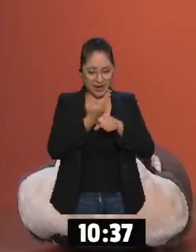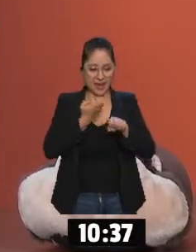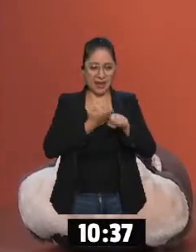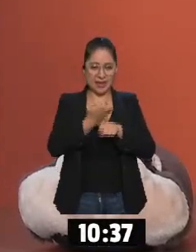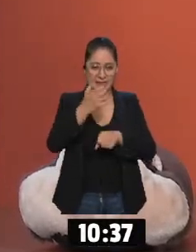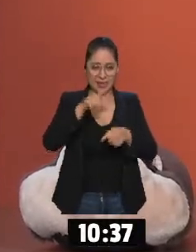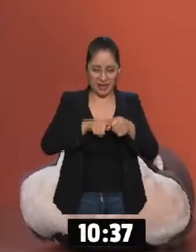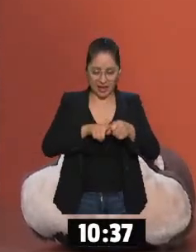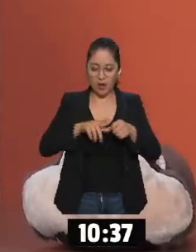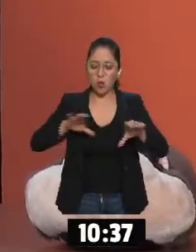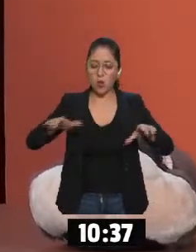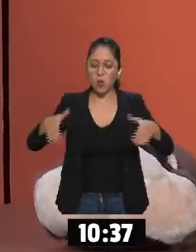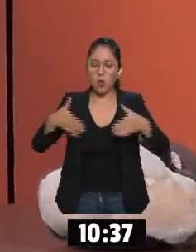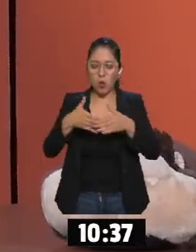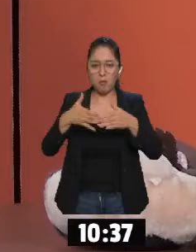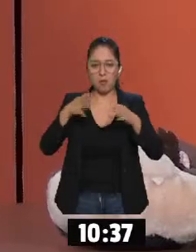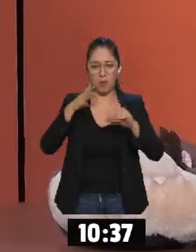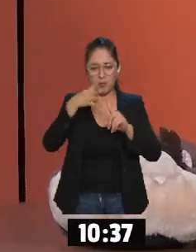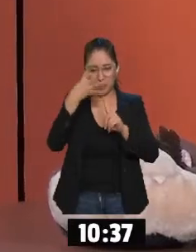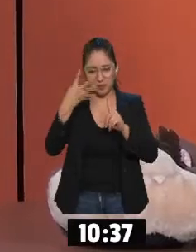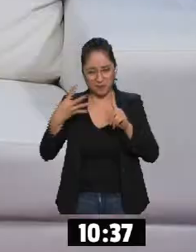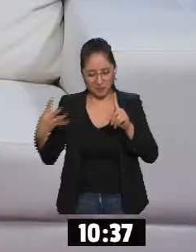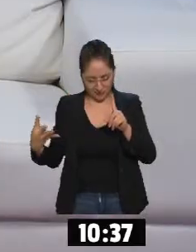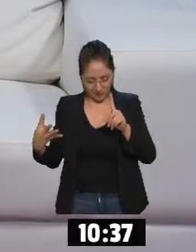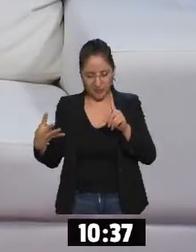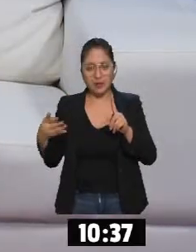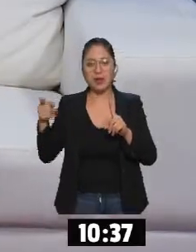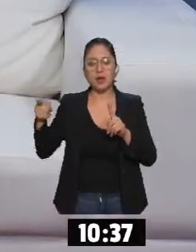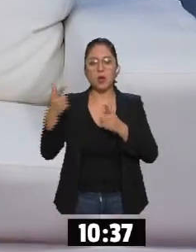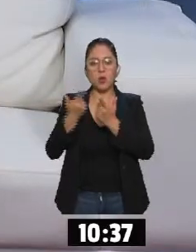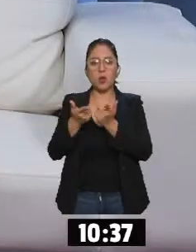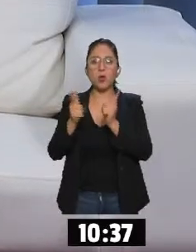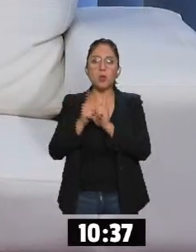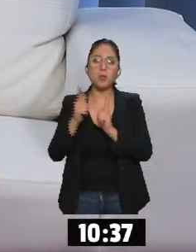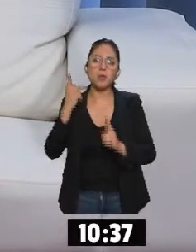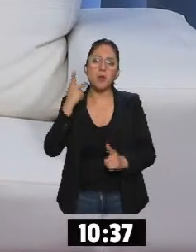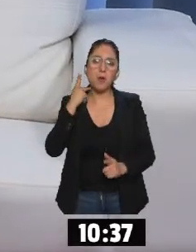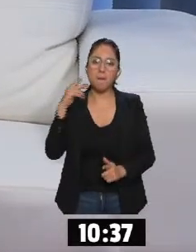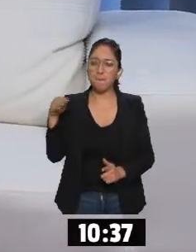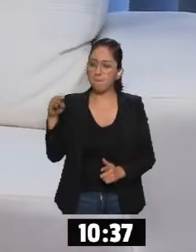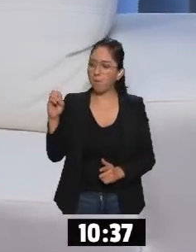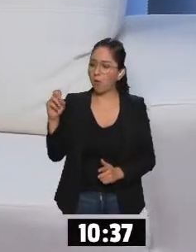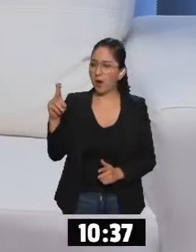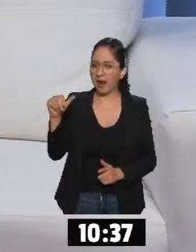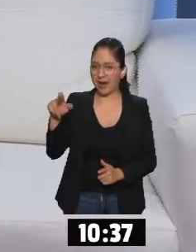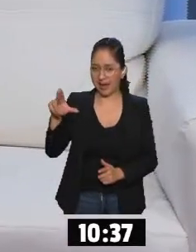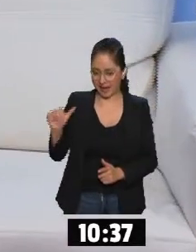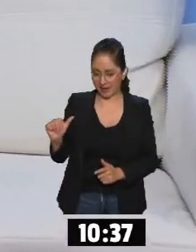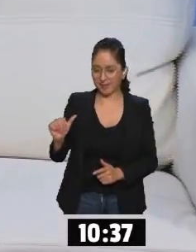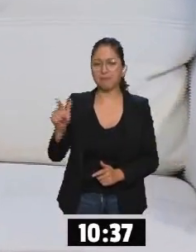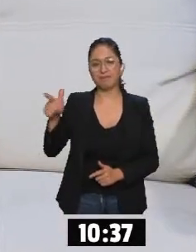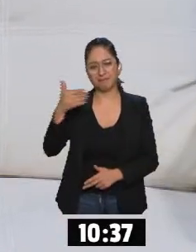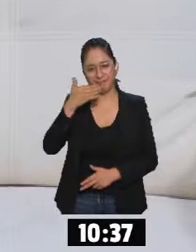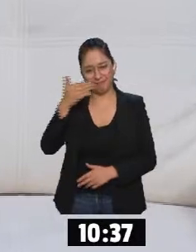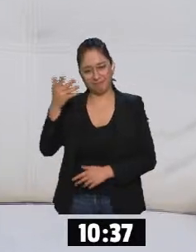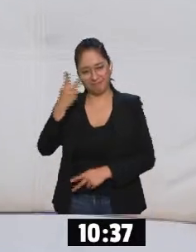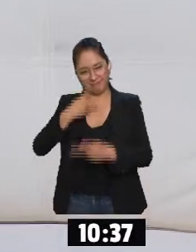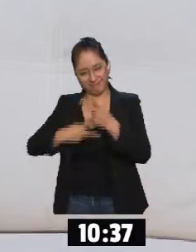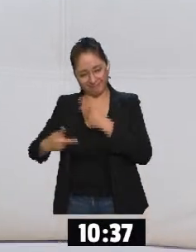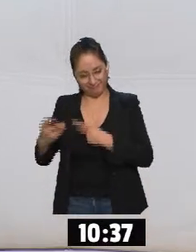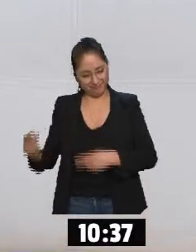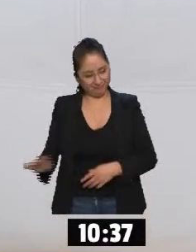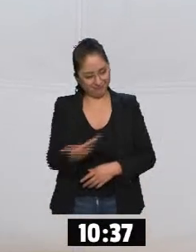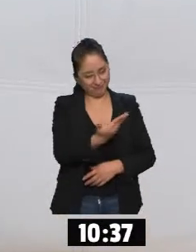Morena. Qué gusto tenerte con nosotros, compañera. Y, oye, pero ¿no viene usted así como con